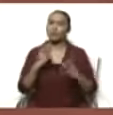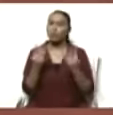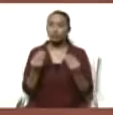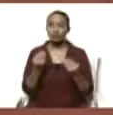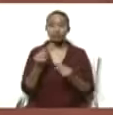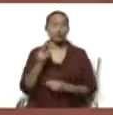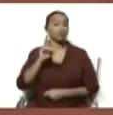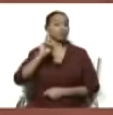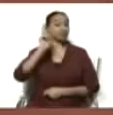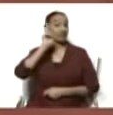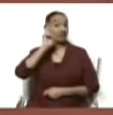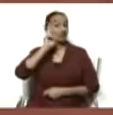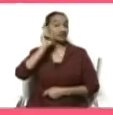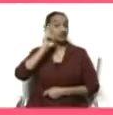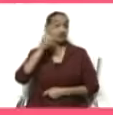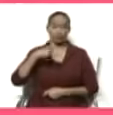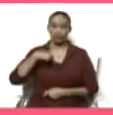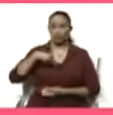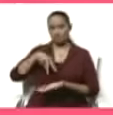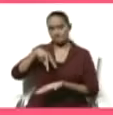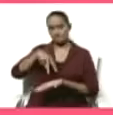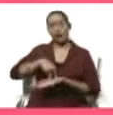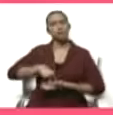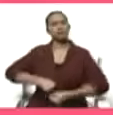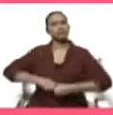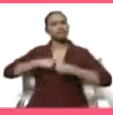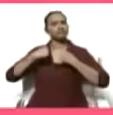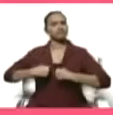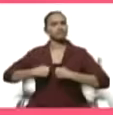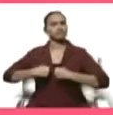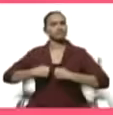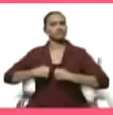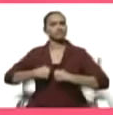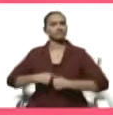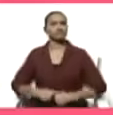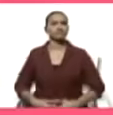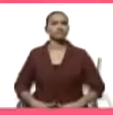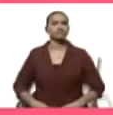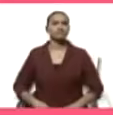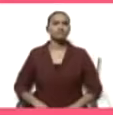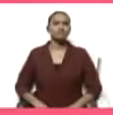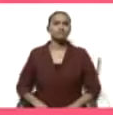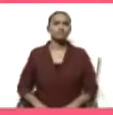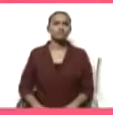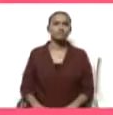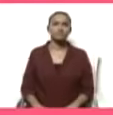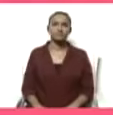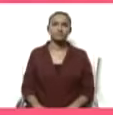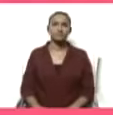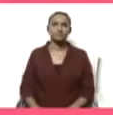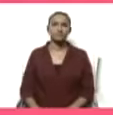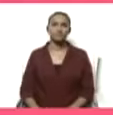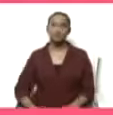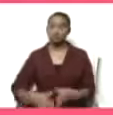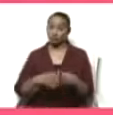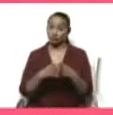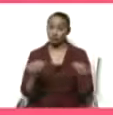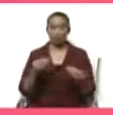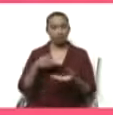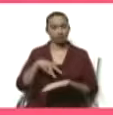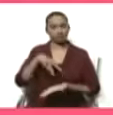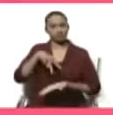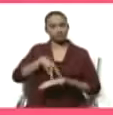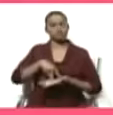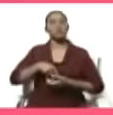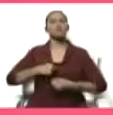razones porque tenemos los pies sobre la tierra los pies sobre la tierra todo lo que hemos venido haciendo con los pies sobre la